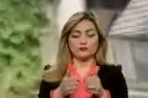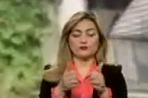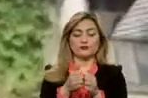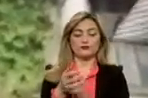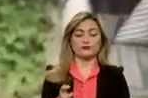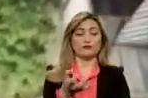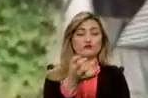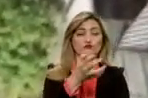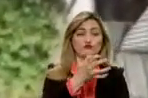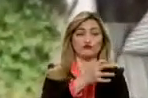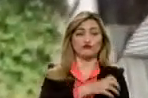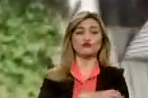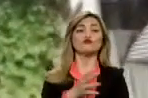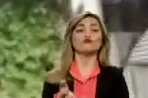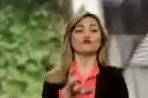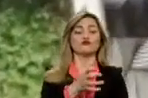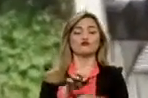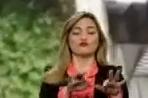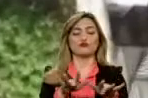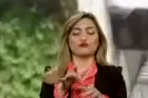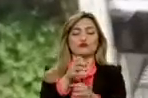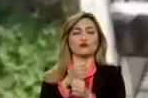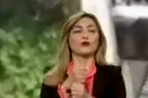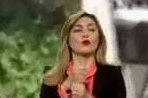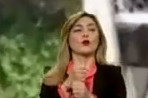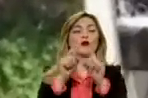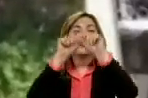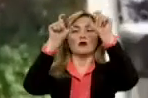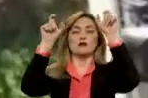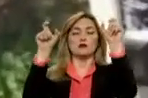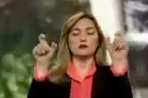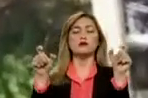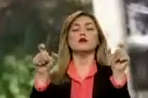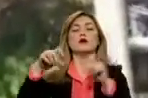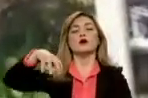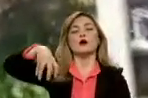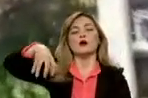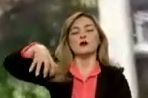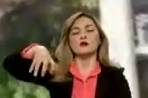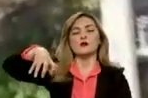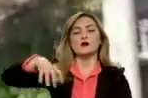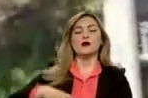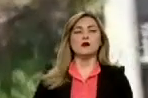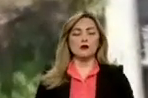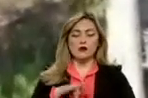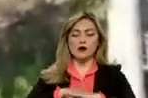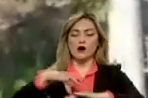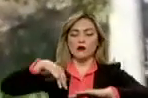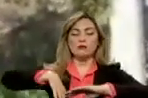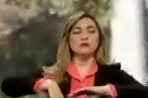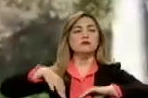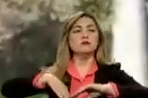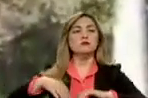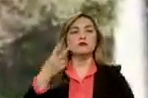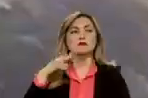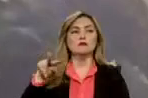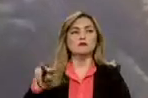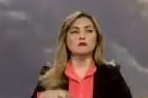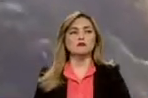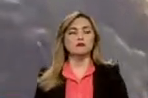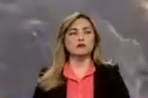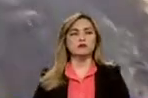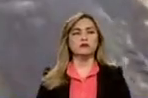hay presencia de la Secretaría de Seguridad, también de la empresa de agua potable y saneamiento. Lo que vemos también en